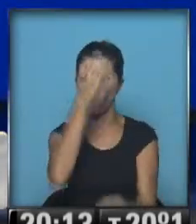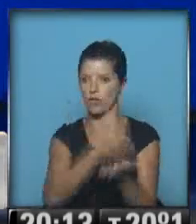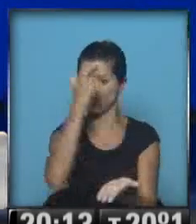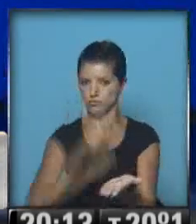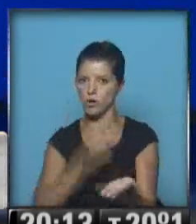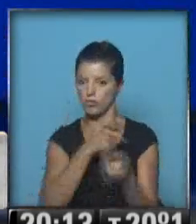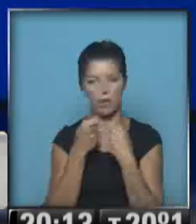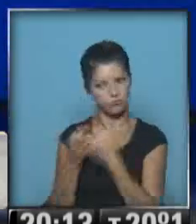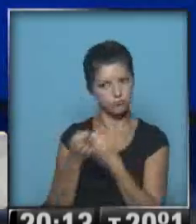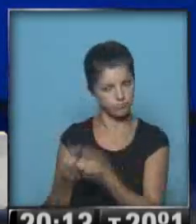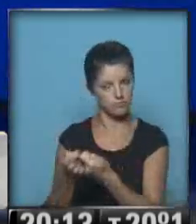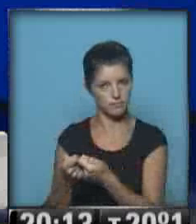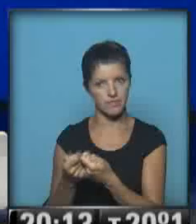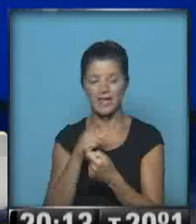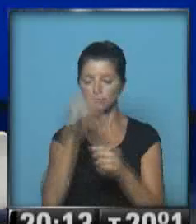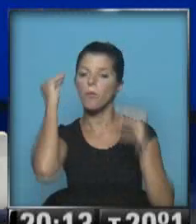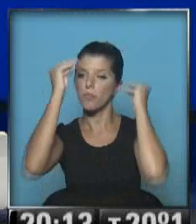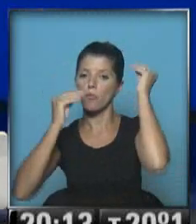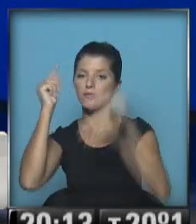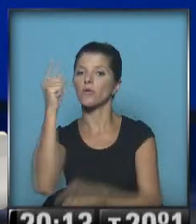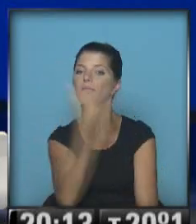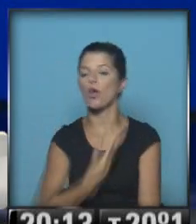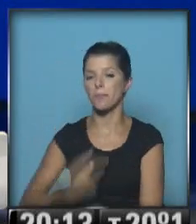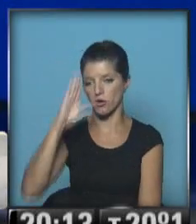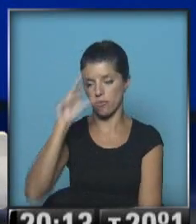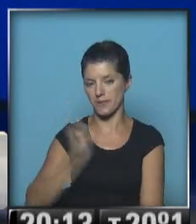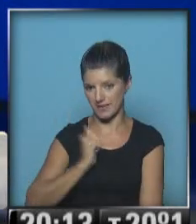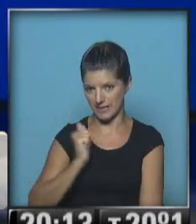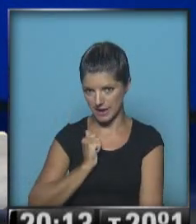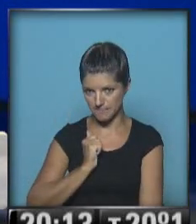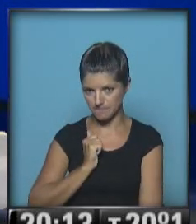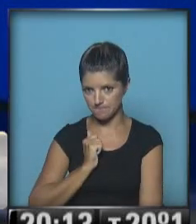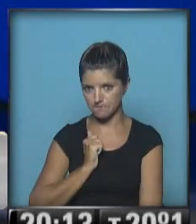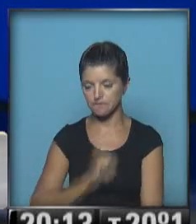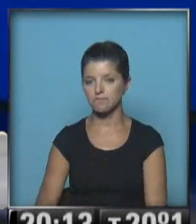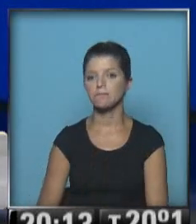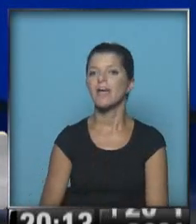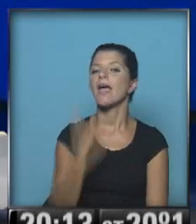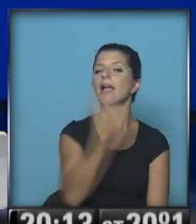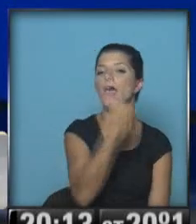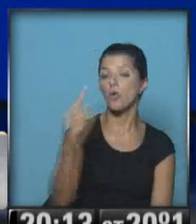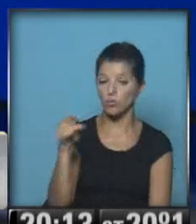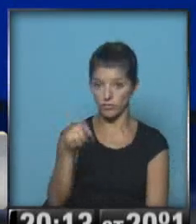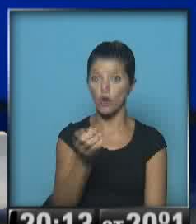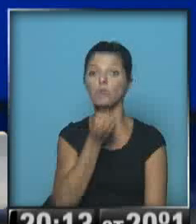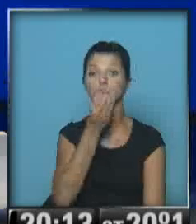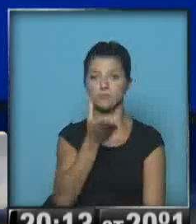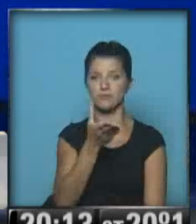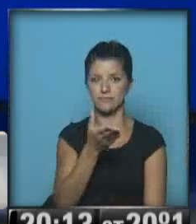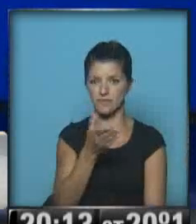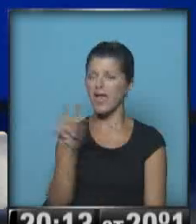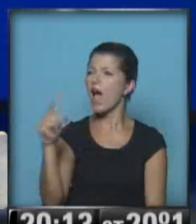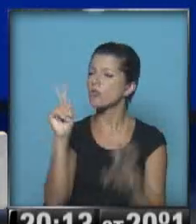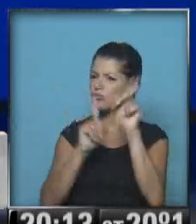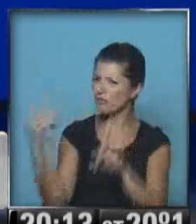Derechos Humanos esta era la preocupación de la dictadura en ese momento cada uno de los que aparecen hay